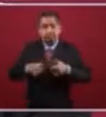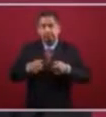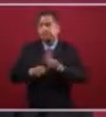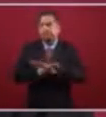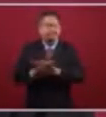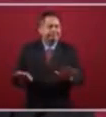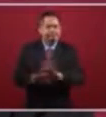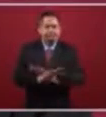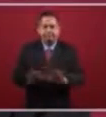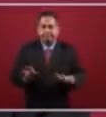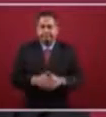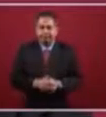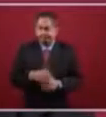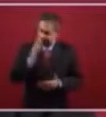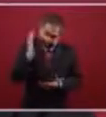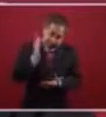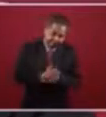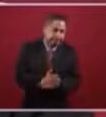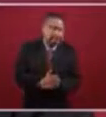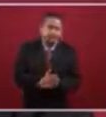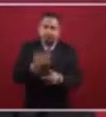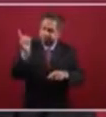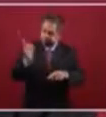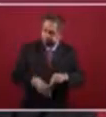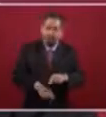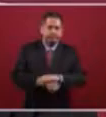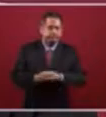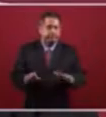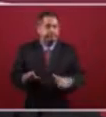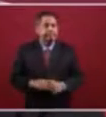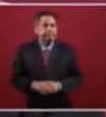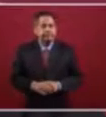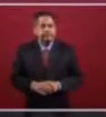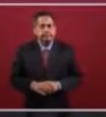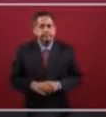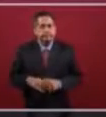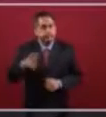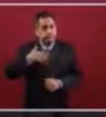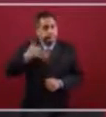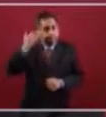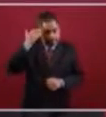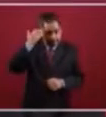todo eso se elimina y lleva tiempo,